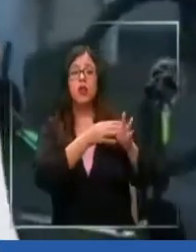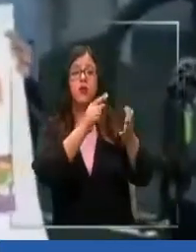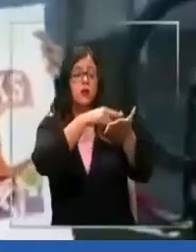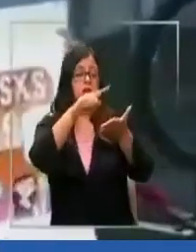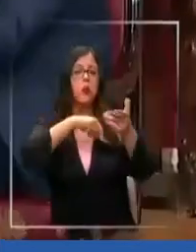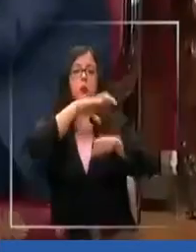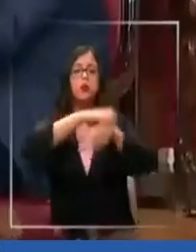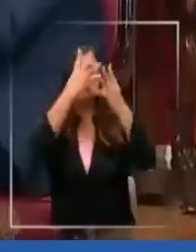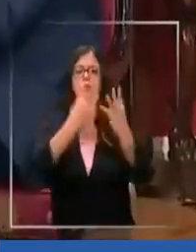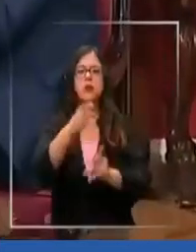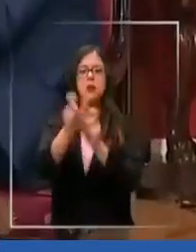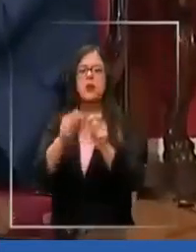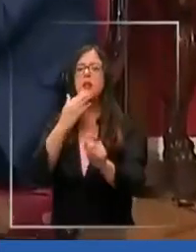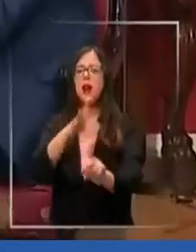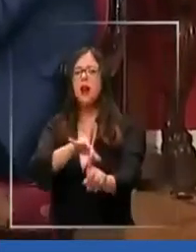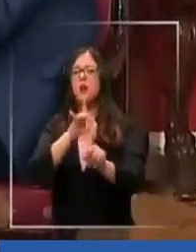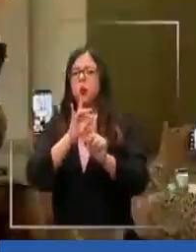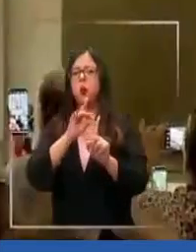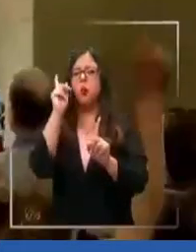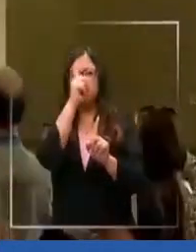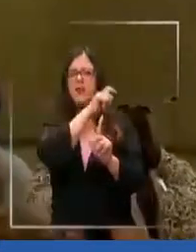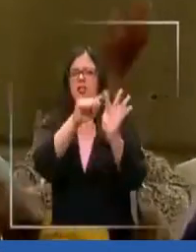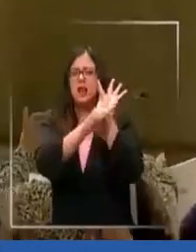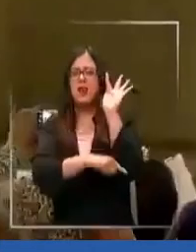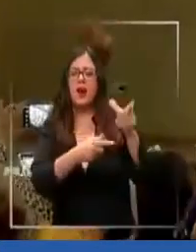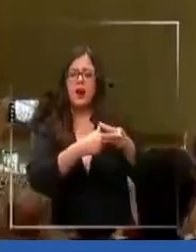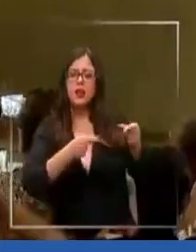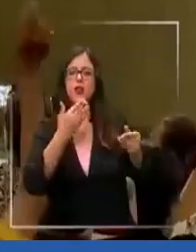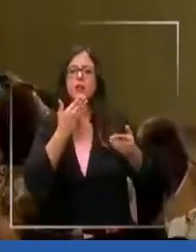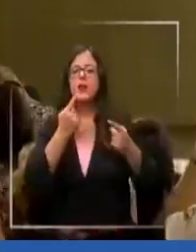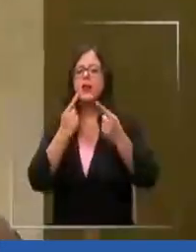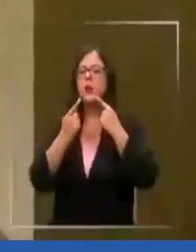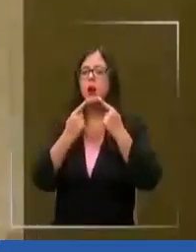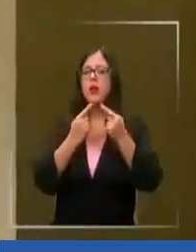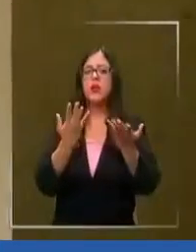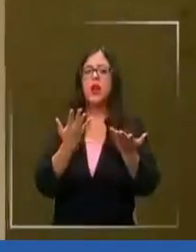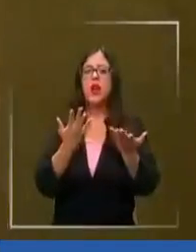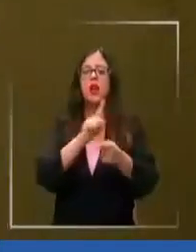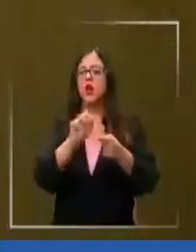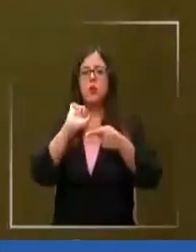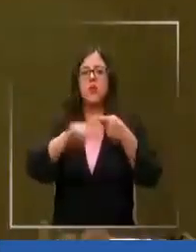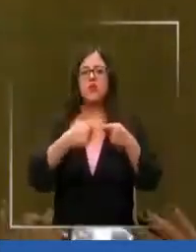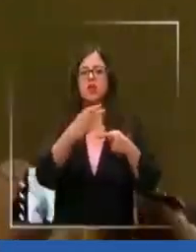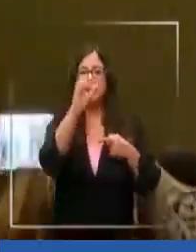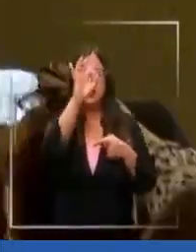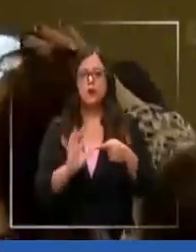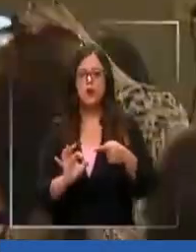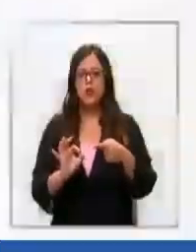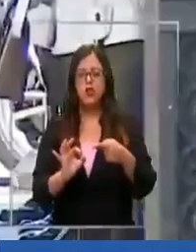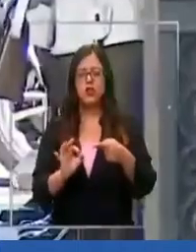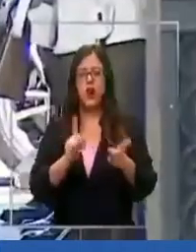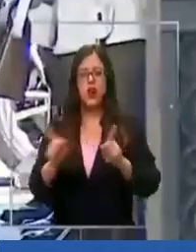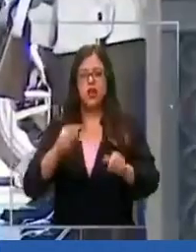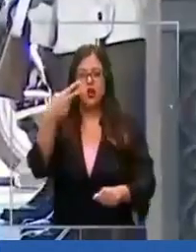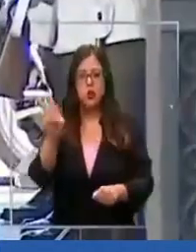en diversas encuestas. Todo esto en la antesala de un nuevo proceso constituyente que iniciará con la designación de expertos por